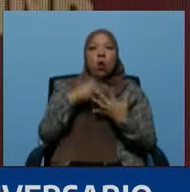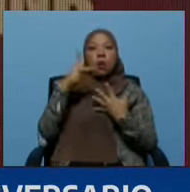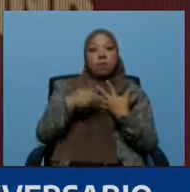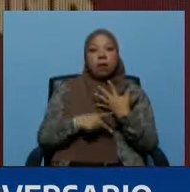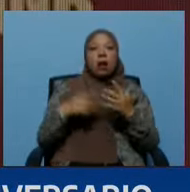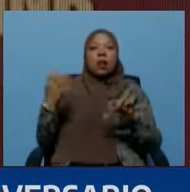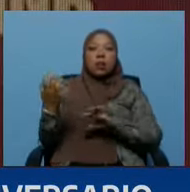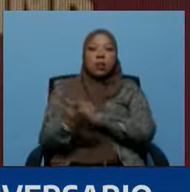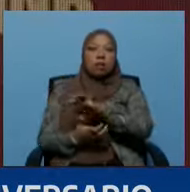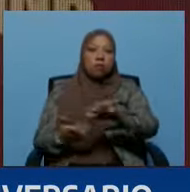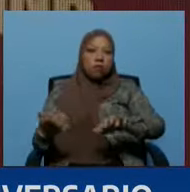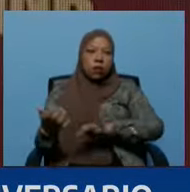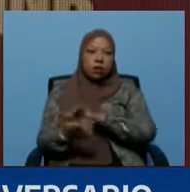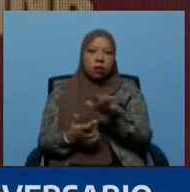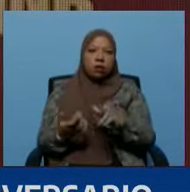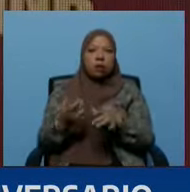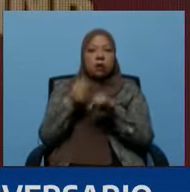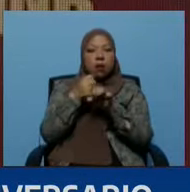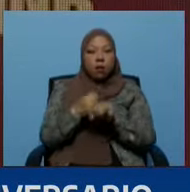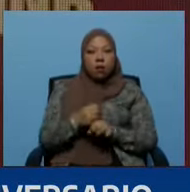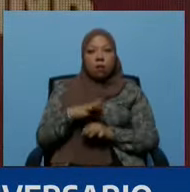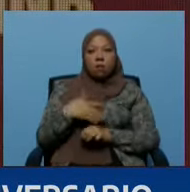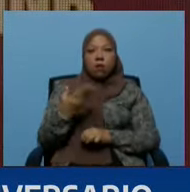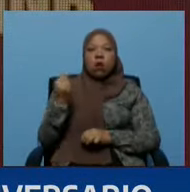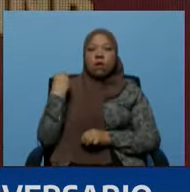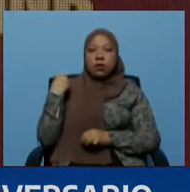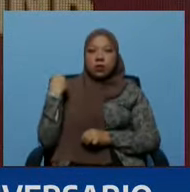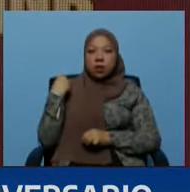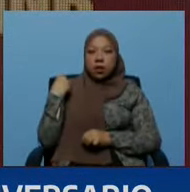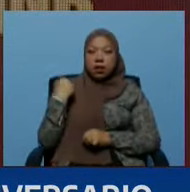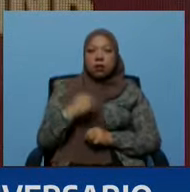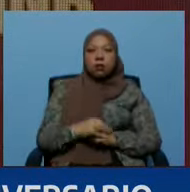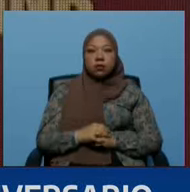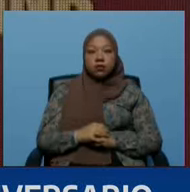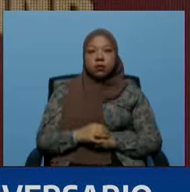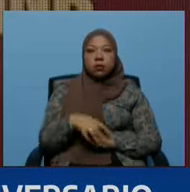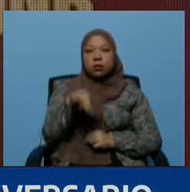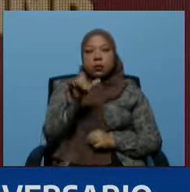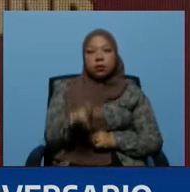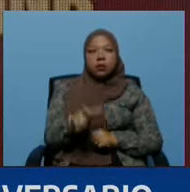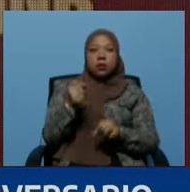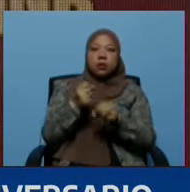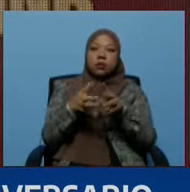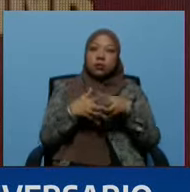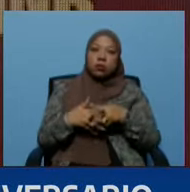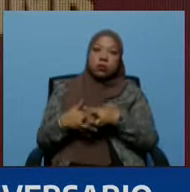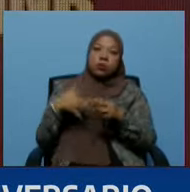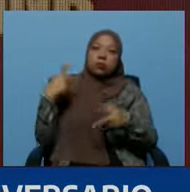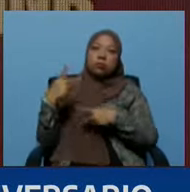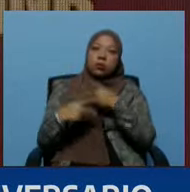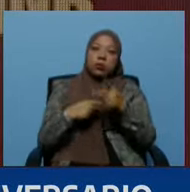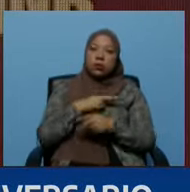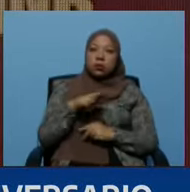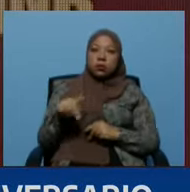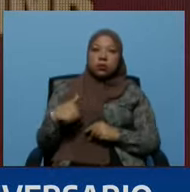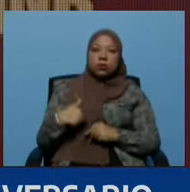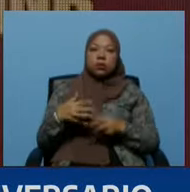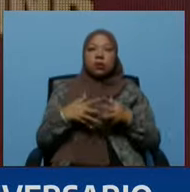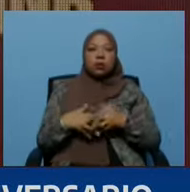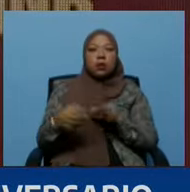violencia. Pero les puedo decir a los que dirigen desde el imperialismo norteamericano este golpe de